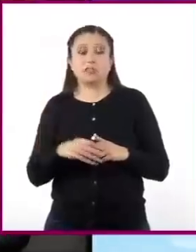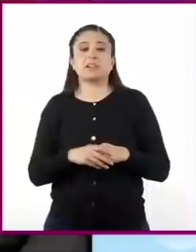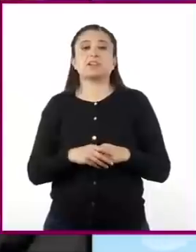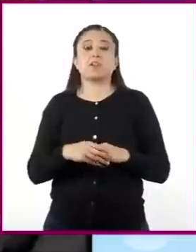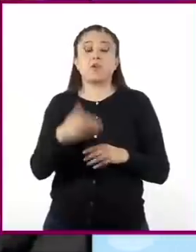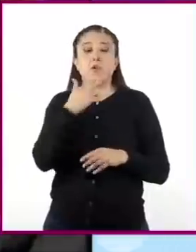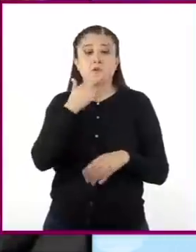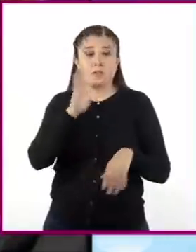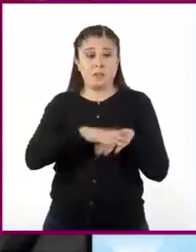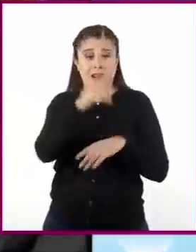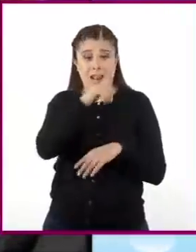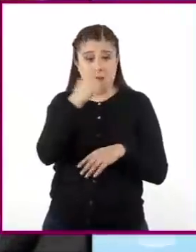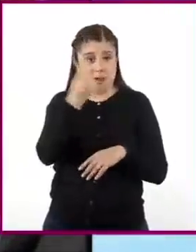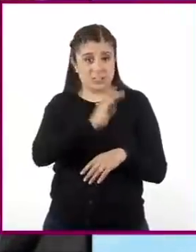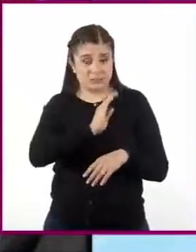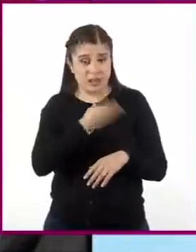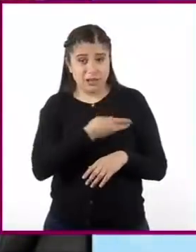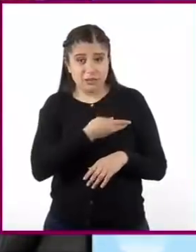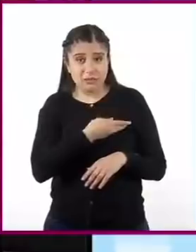¿Utiliza más su lengua que el español?